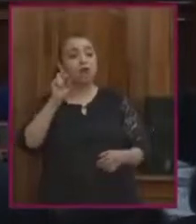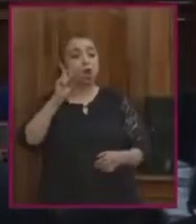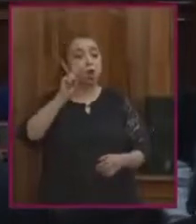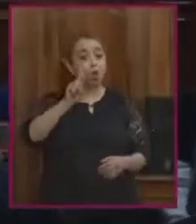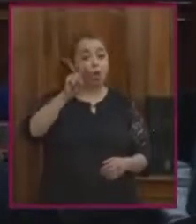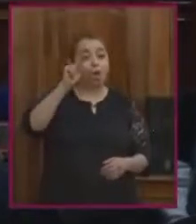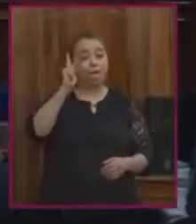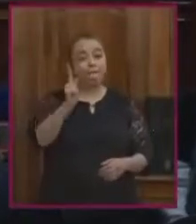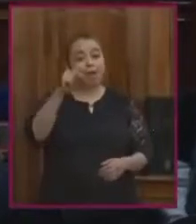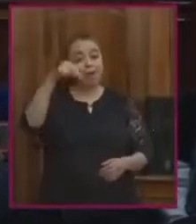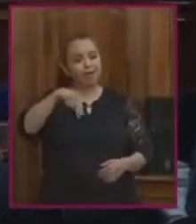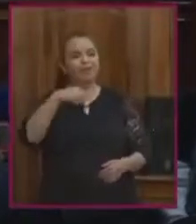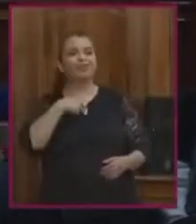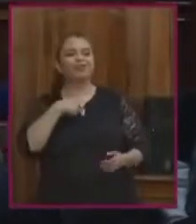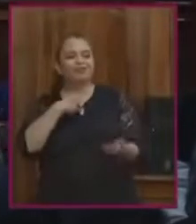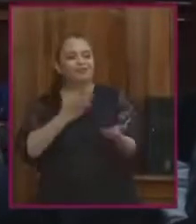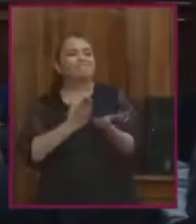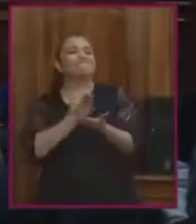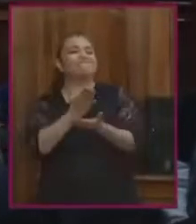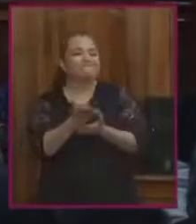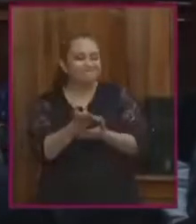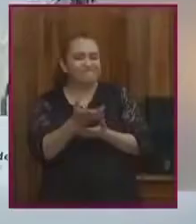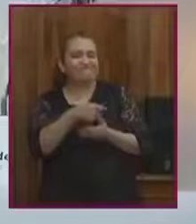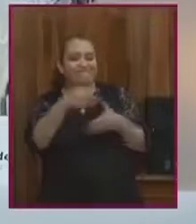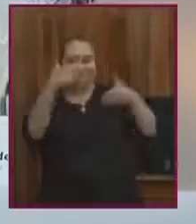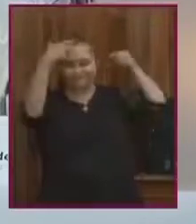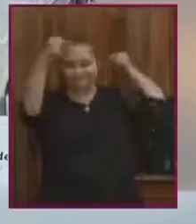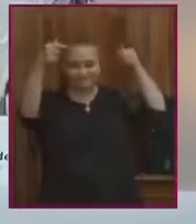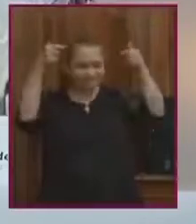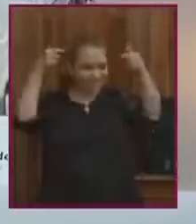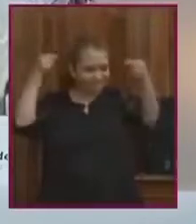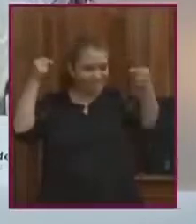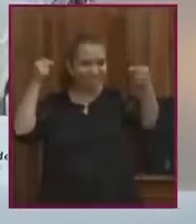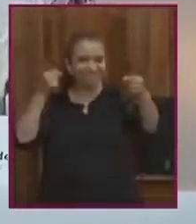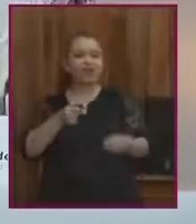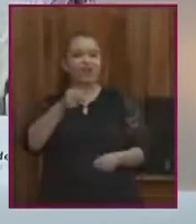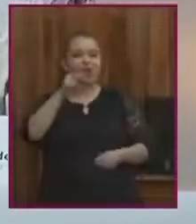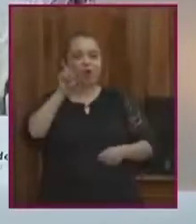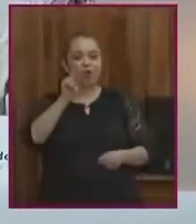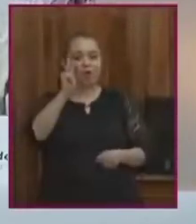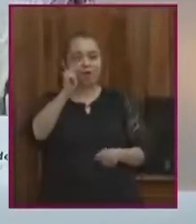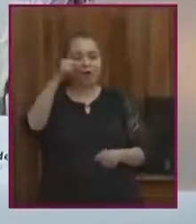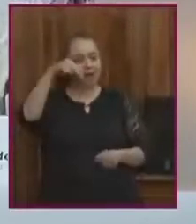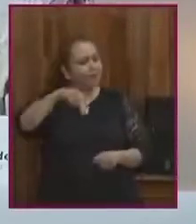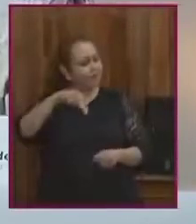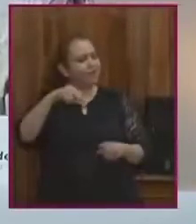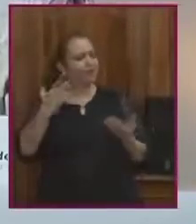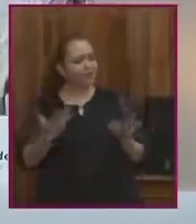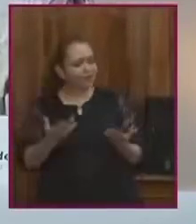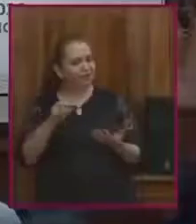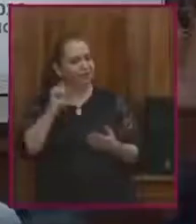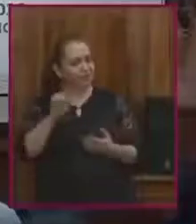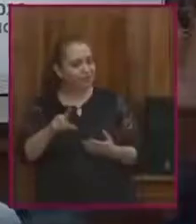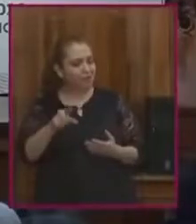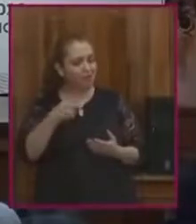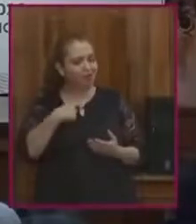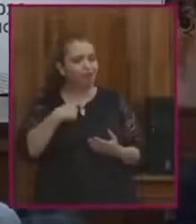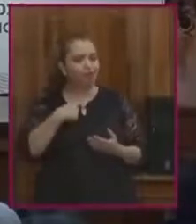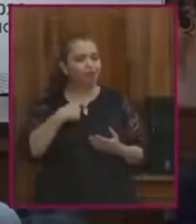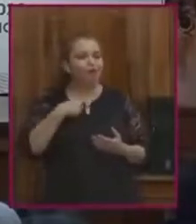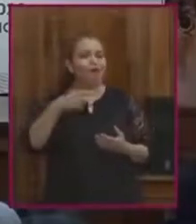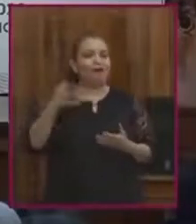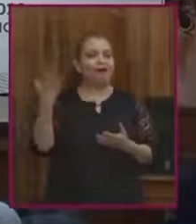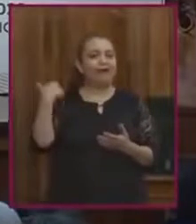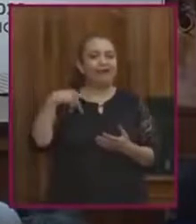pues también yo egresé de ahí, también egresé de la Universidad Pedagógica, yo venía de